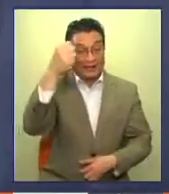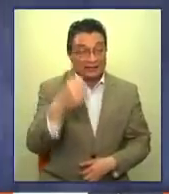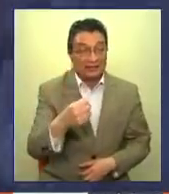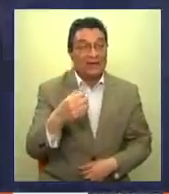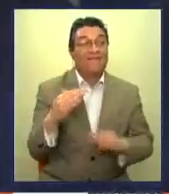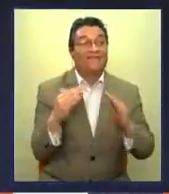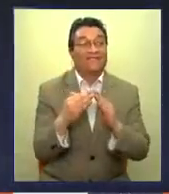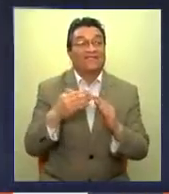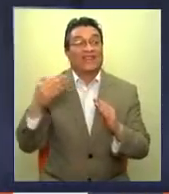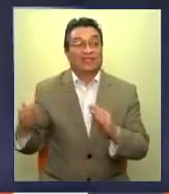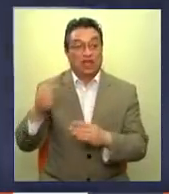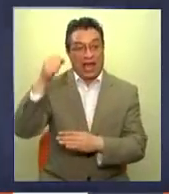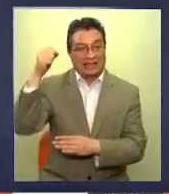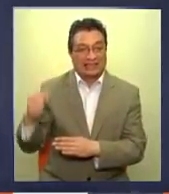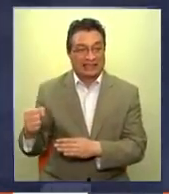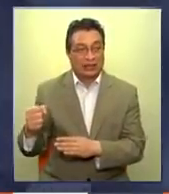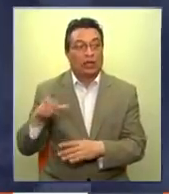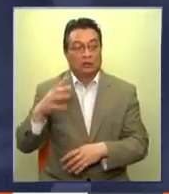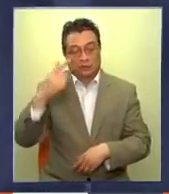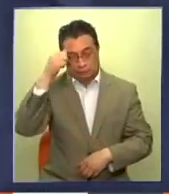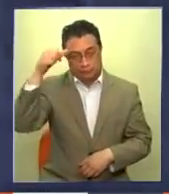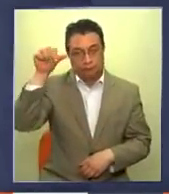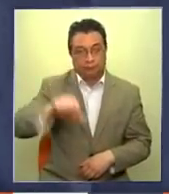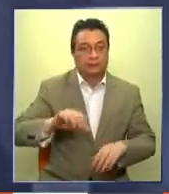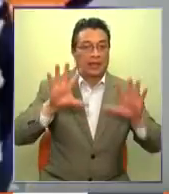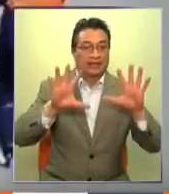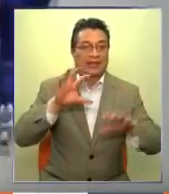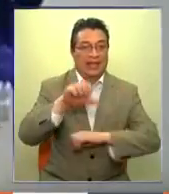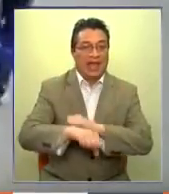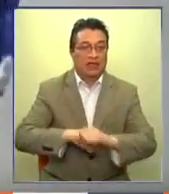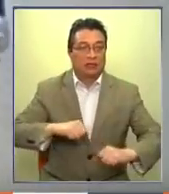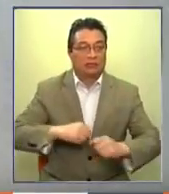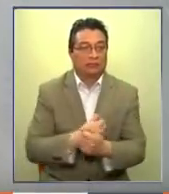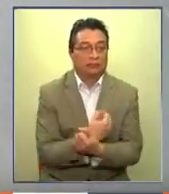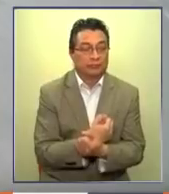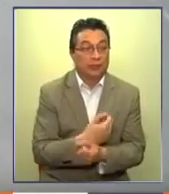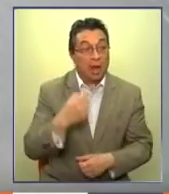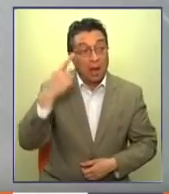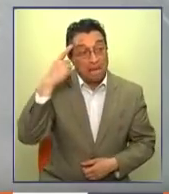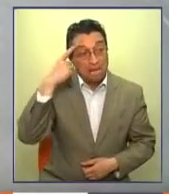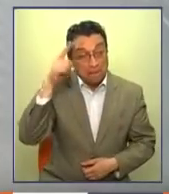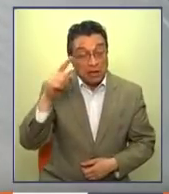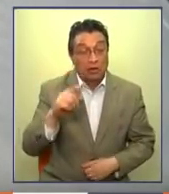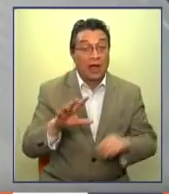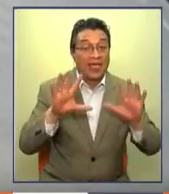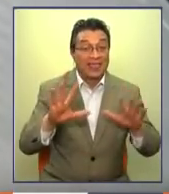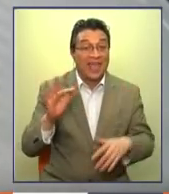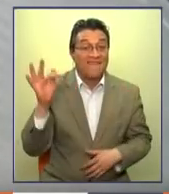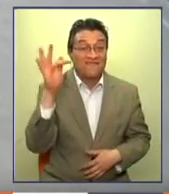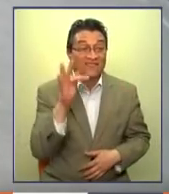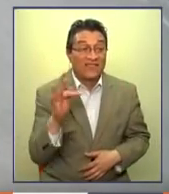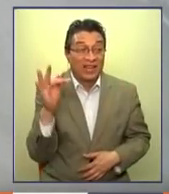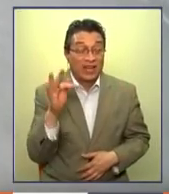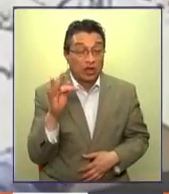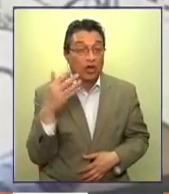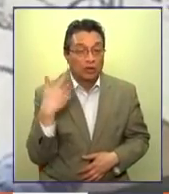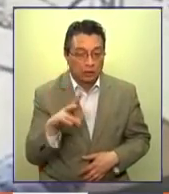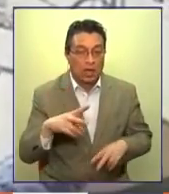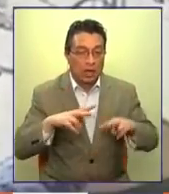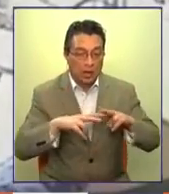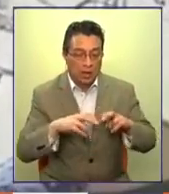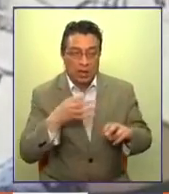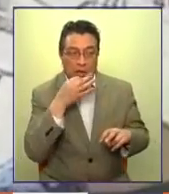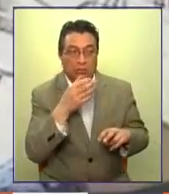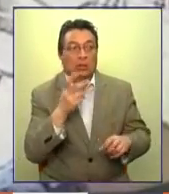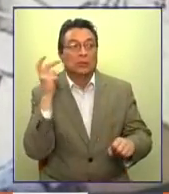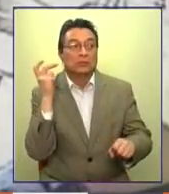vecino, homicidio por el que fue condenado a 10 años tras las rejas. Sin embargo, el pasado 10 de febrero, según los investigadores, decidió